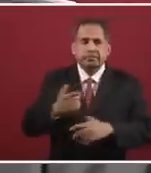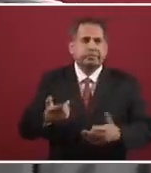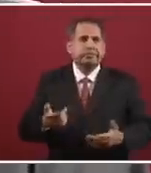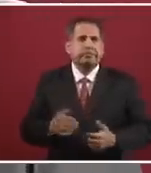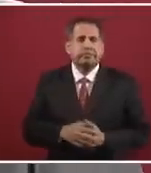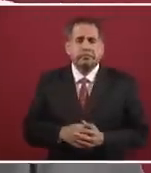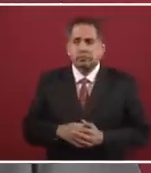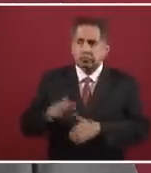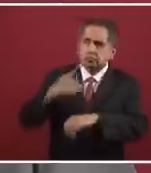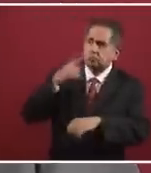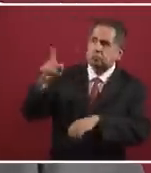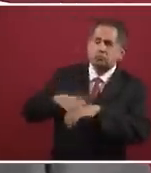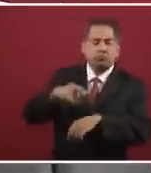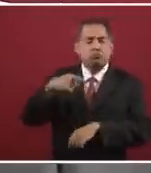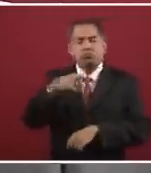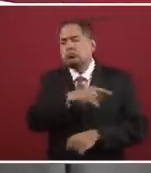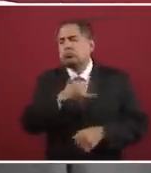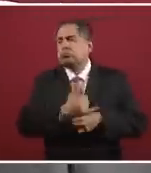injusticias